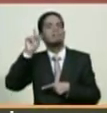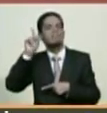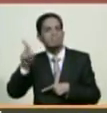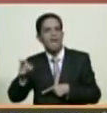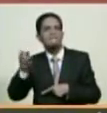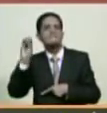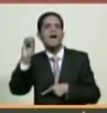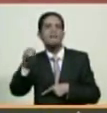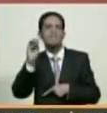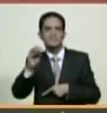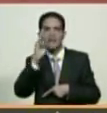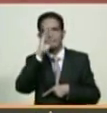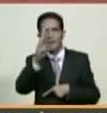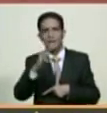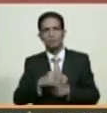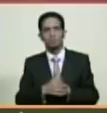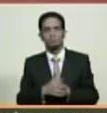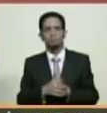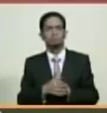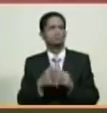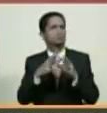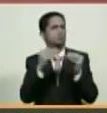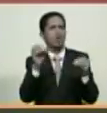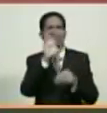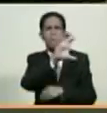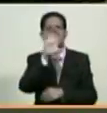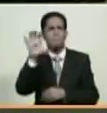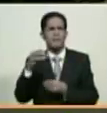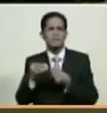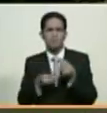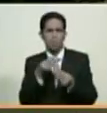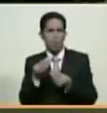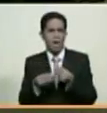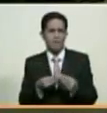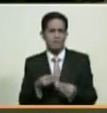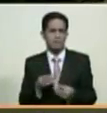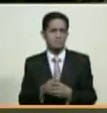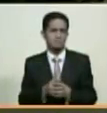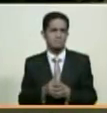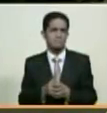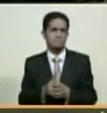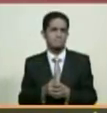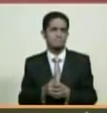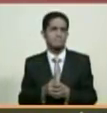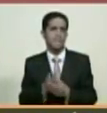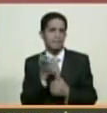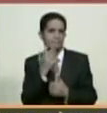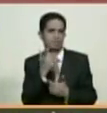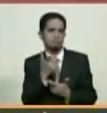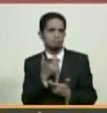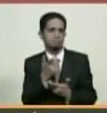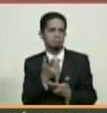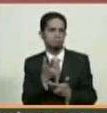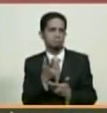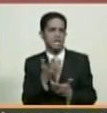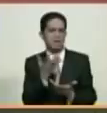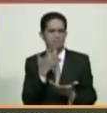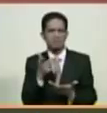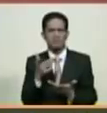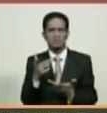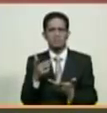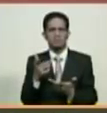el extranjero. Eso pasa en cualquier parte del mundo. Hay muchísimos ejemplos en la red de personas que de repente le aparece un gasto en Madrid